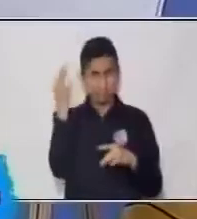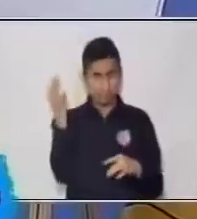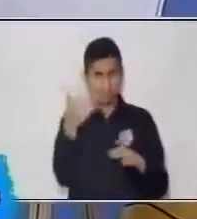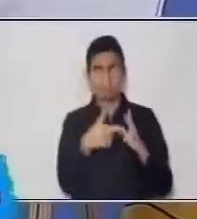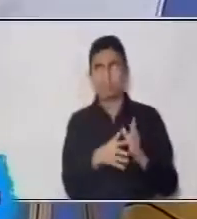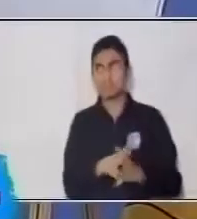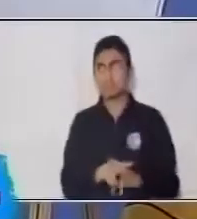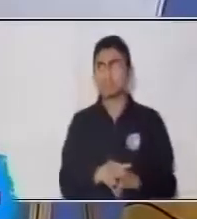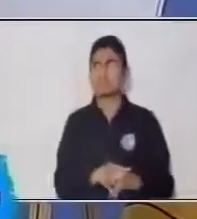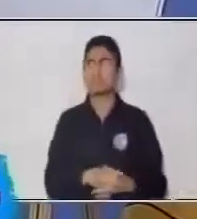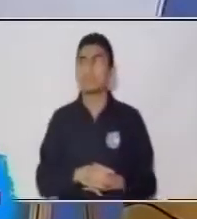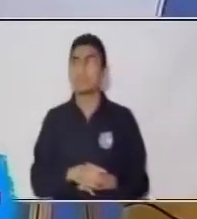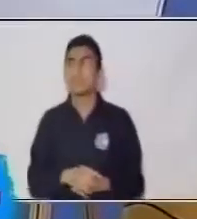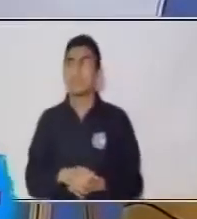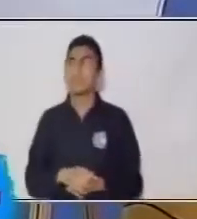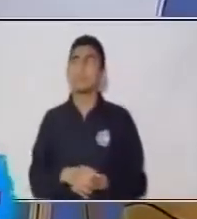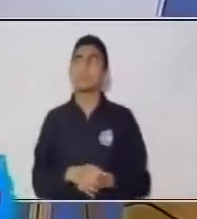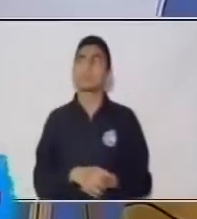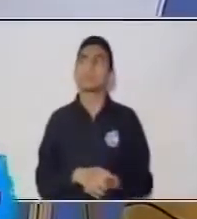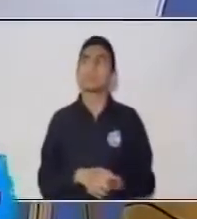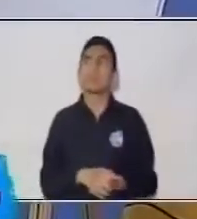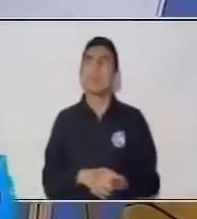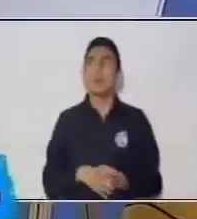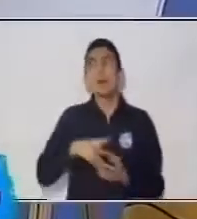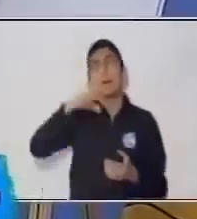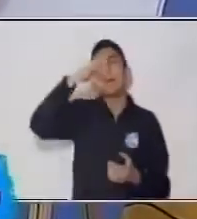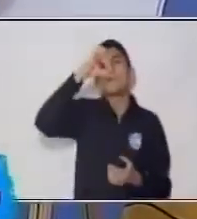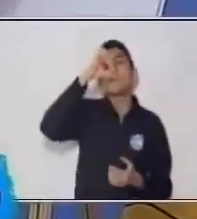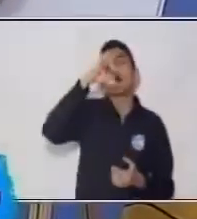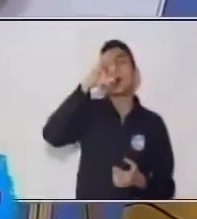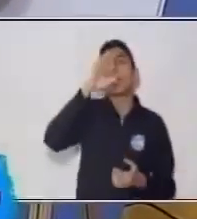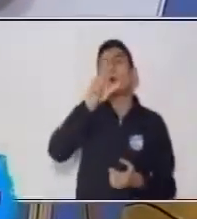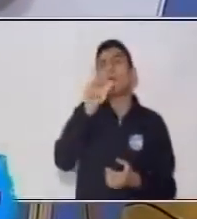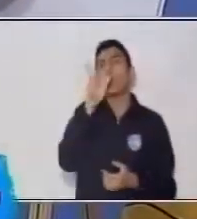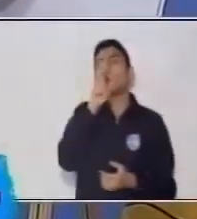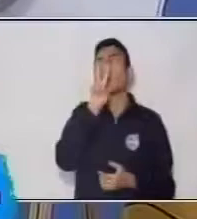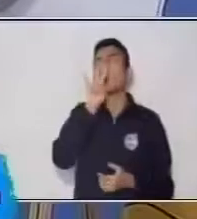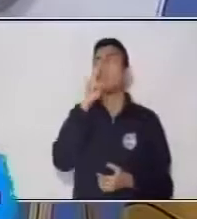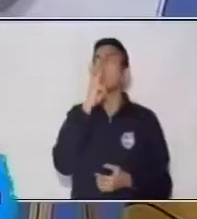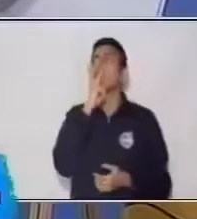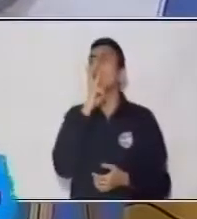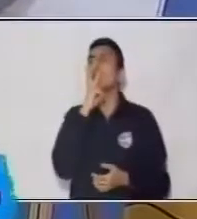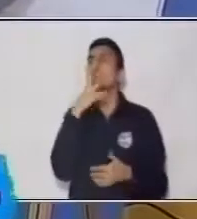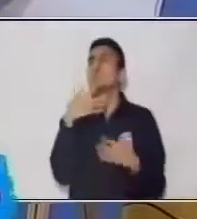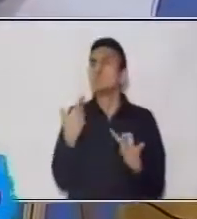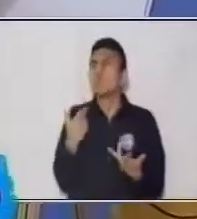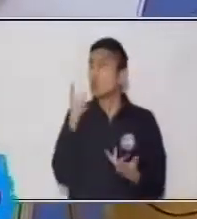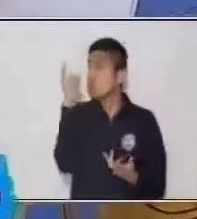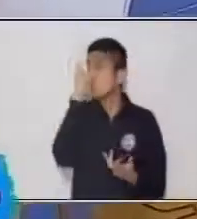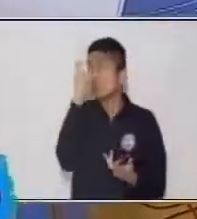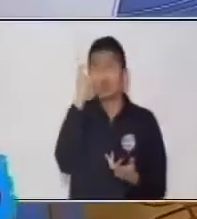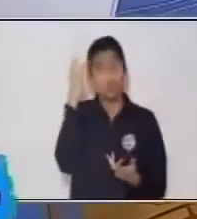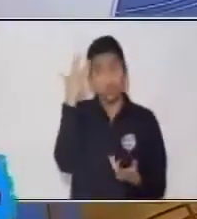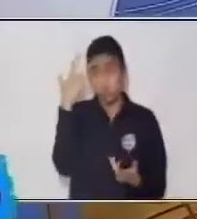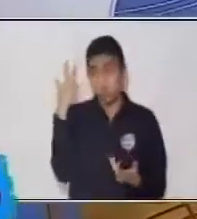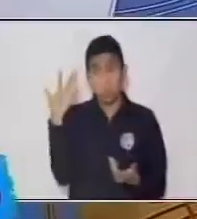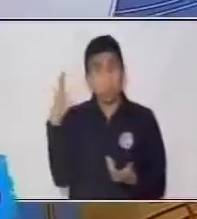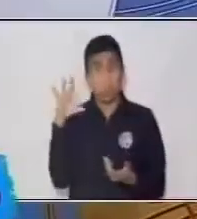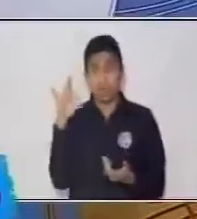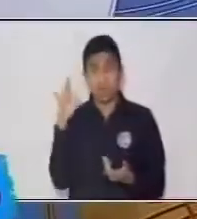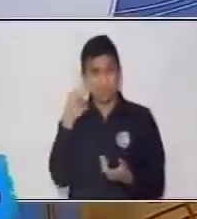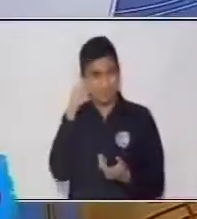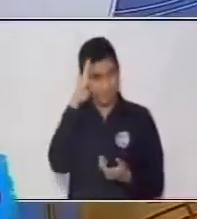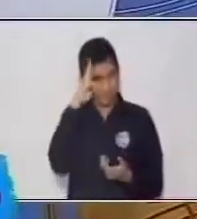Excelente, sí, ya diste, ¿verdad? El Popol Vuh es de un autor anónimo. Si